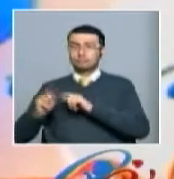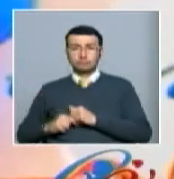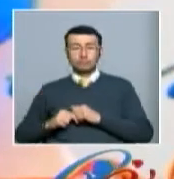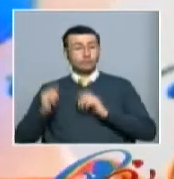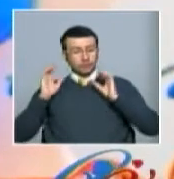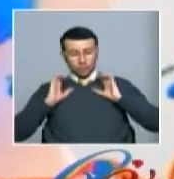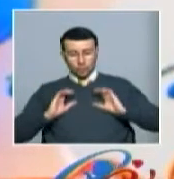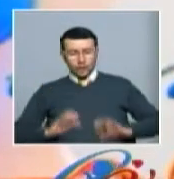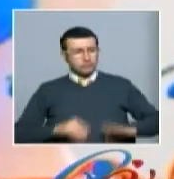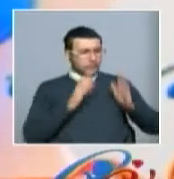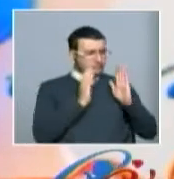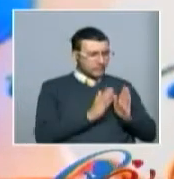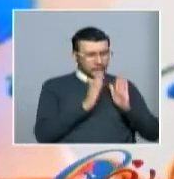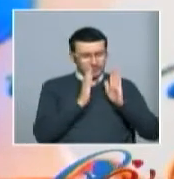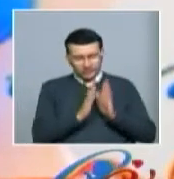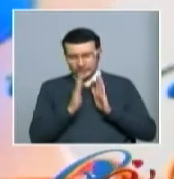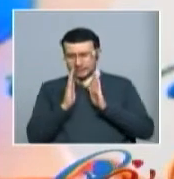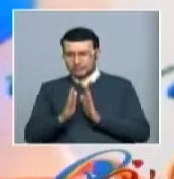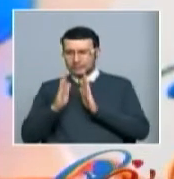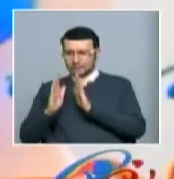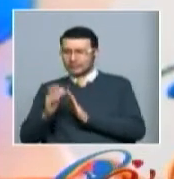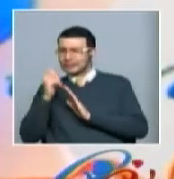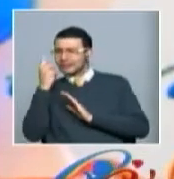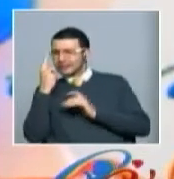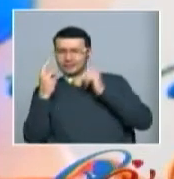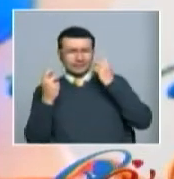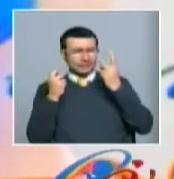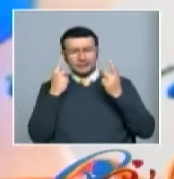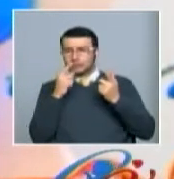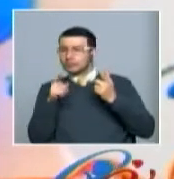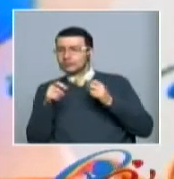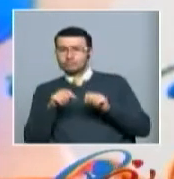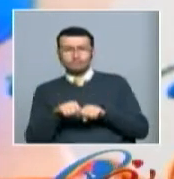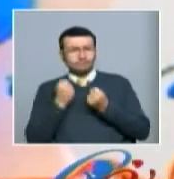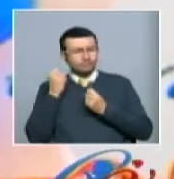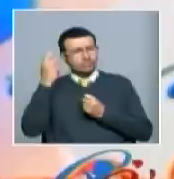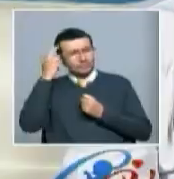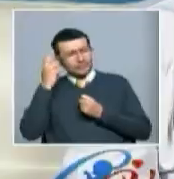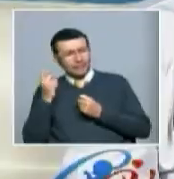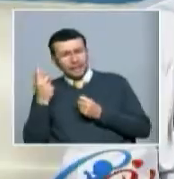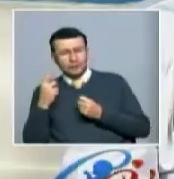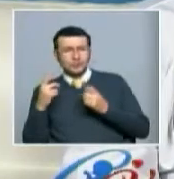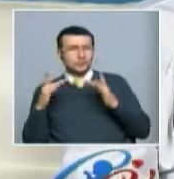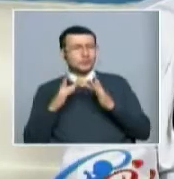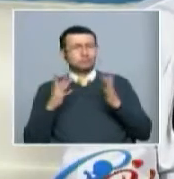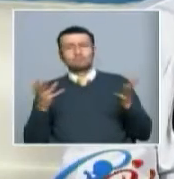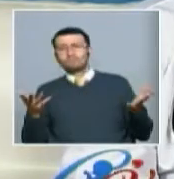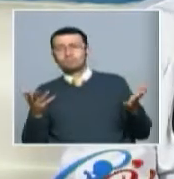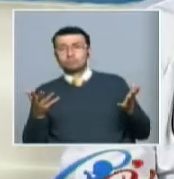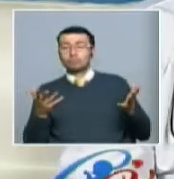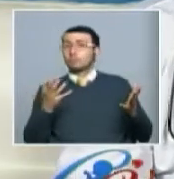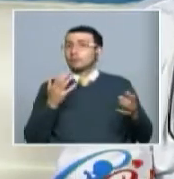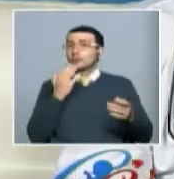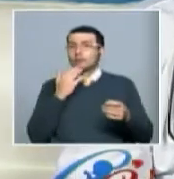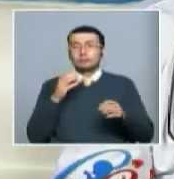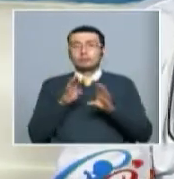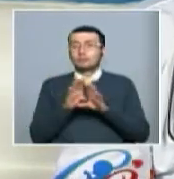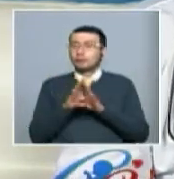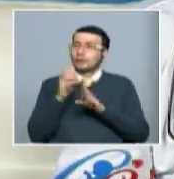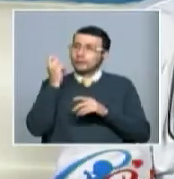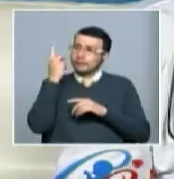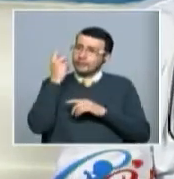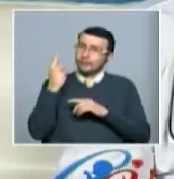este cuerpo en tantos fragmentos y entender lesiones neurológicas y demás, porque tendríamos que empezar a